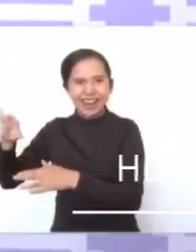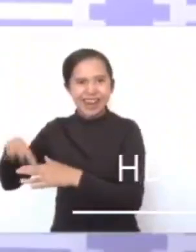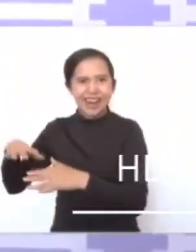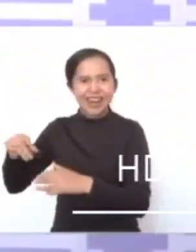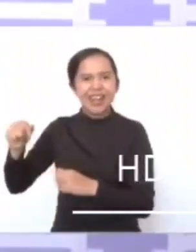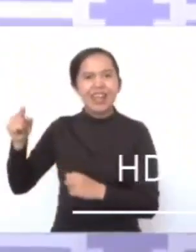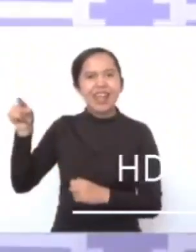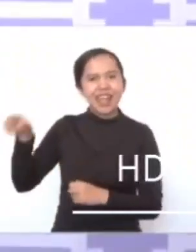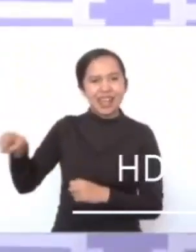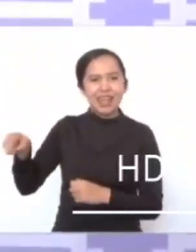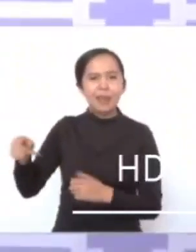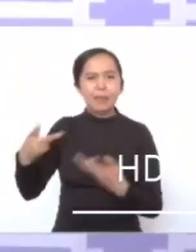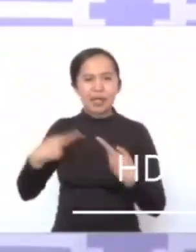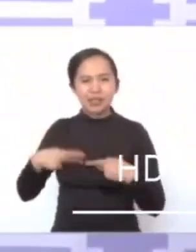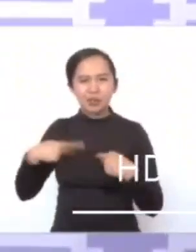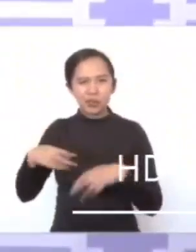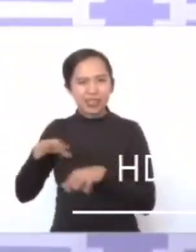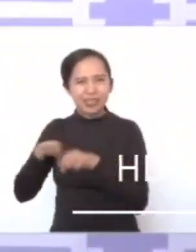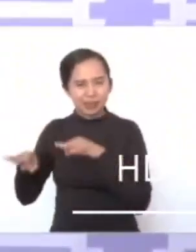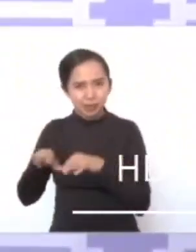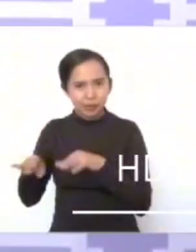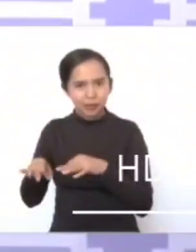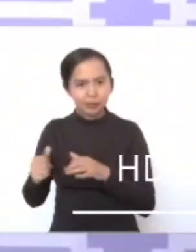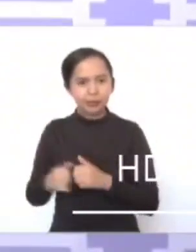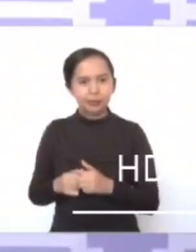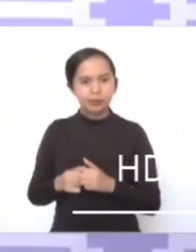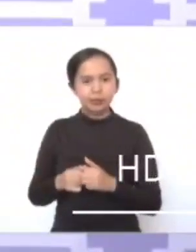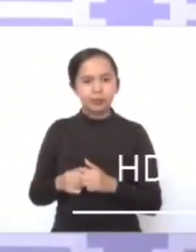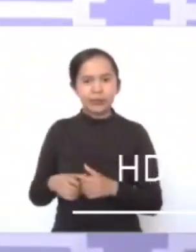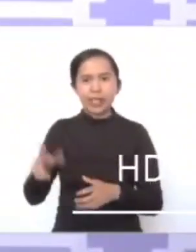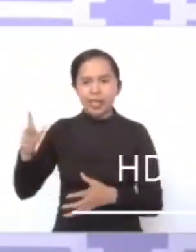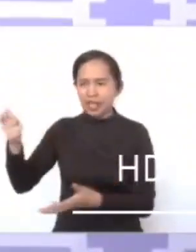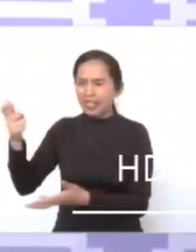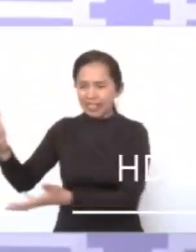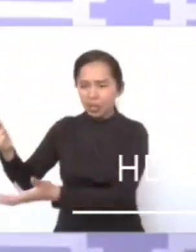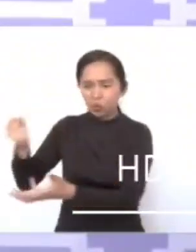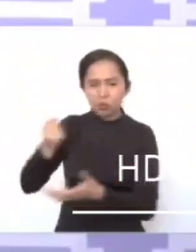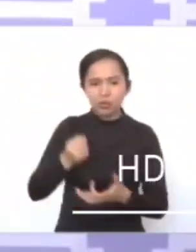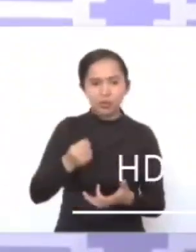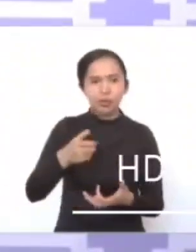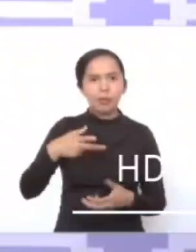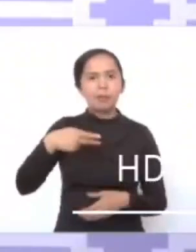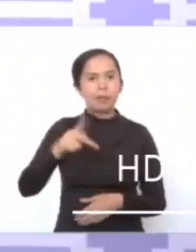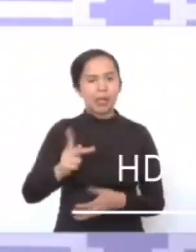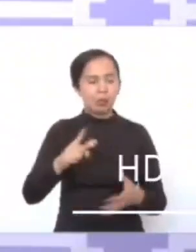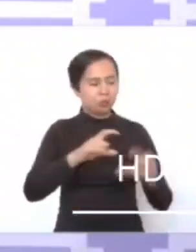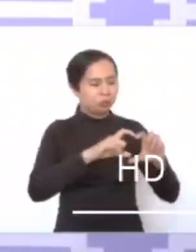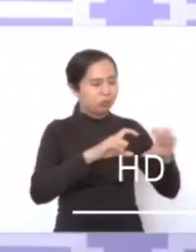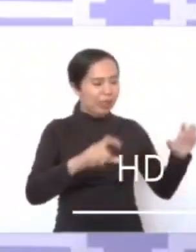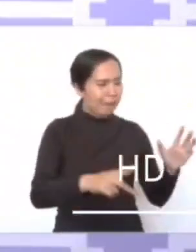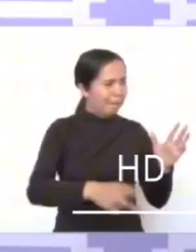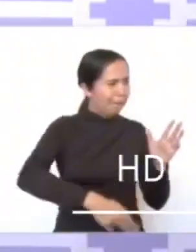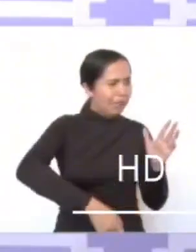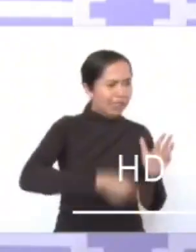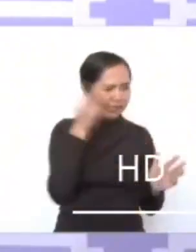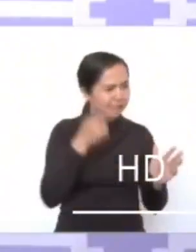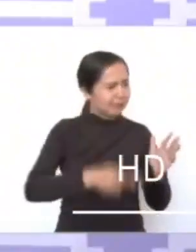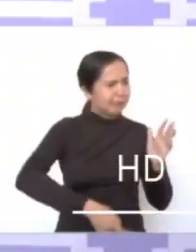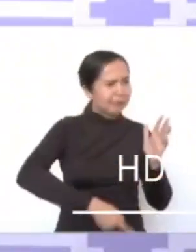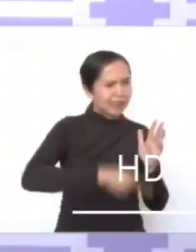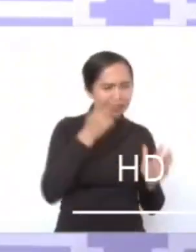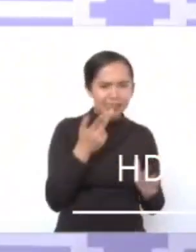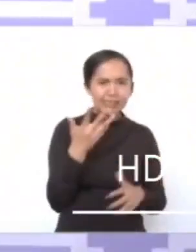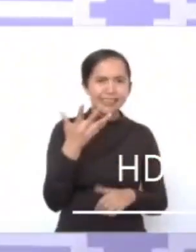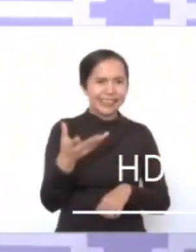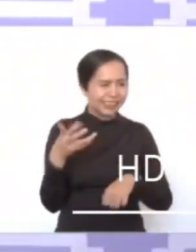trabajadores, y se aclara que eso es falso, pero lo sacan otra vez y otra vez, como 5 días lo